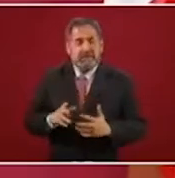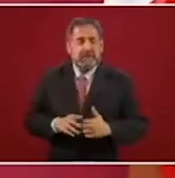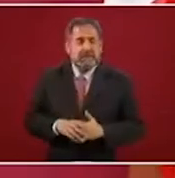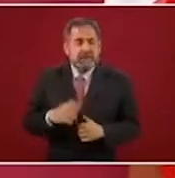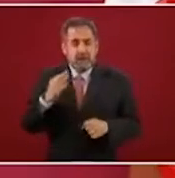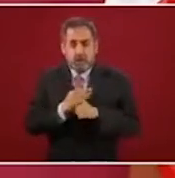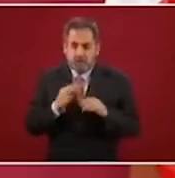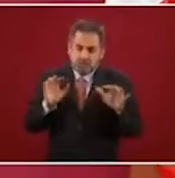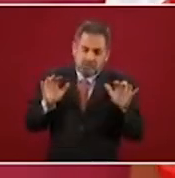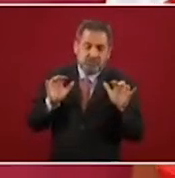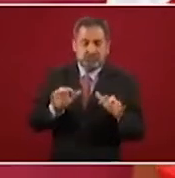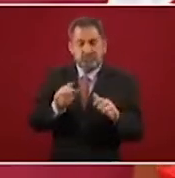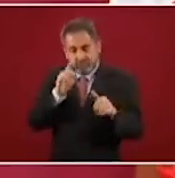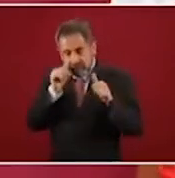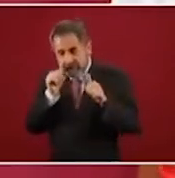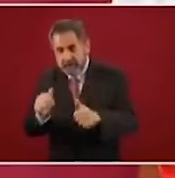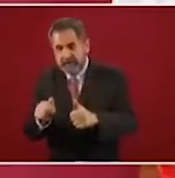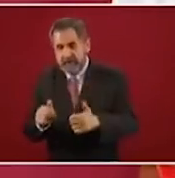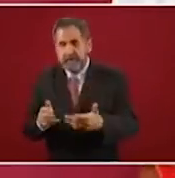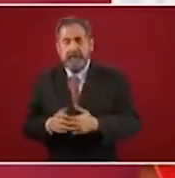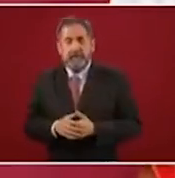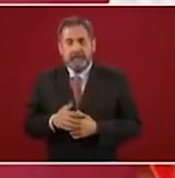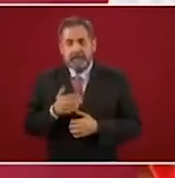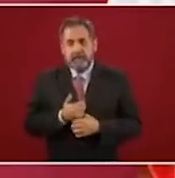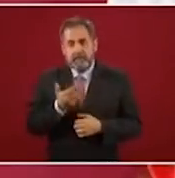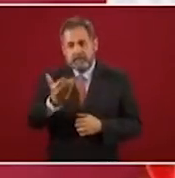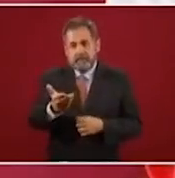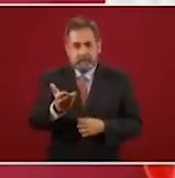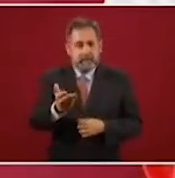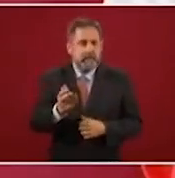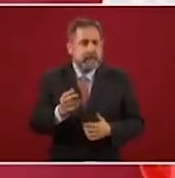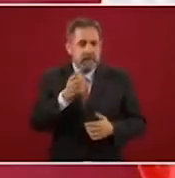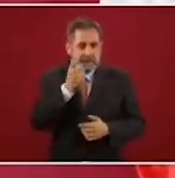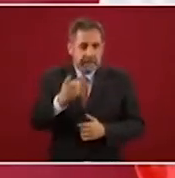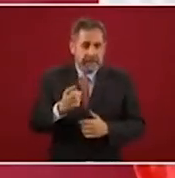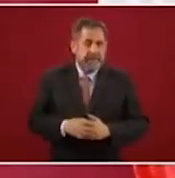estamos atendiendo. Yo les comentaba que